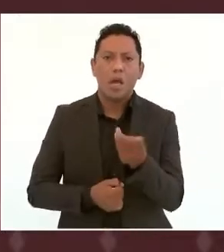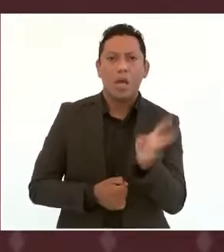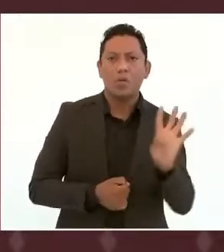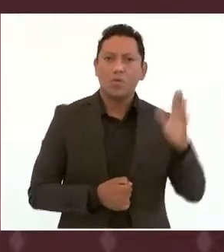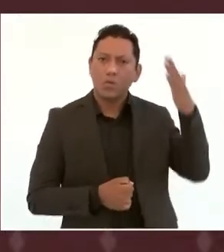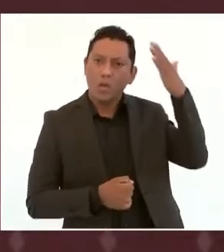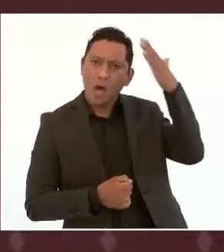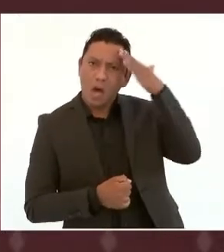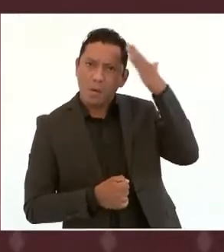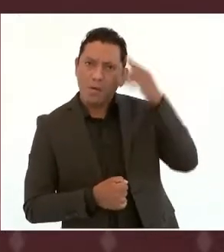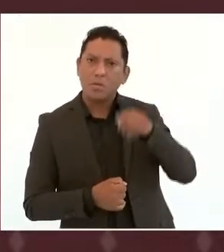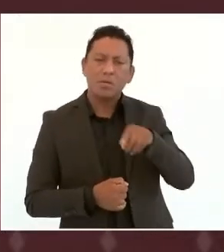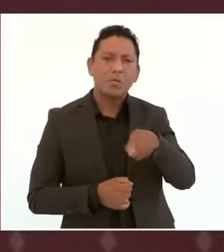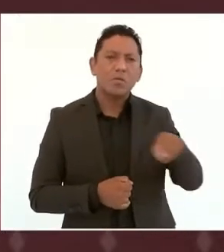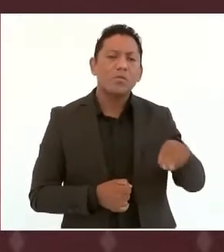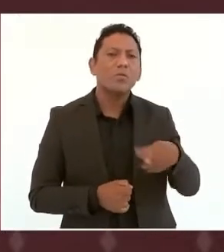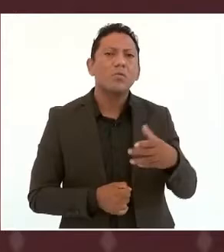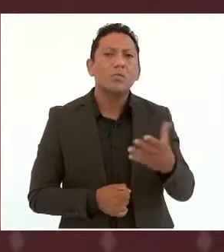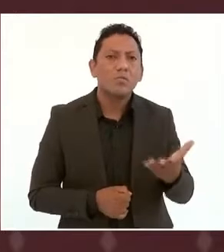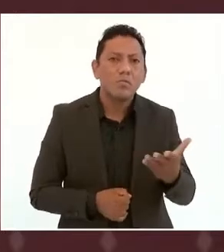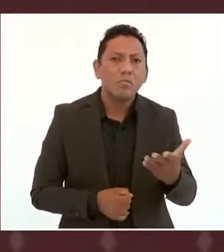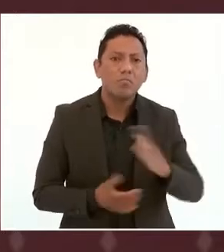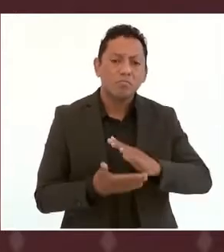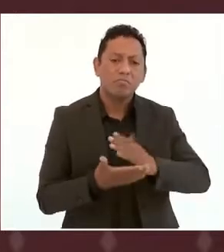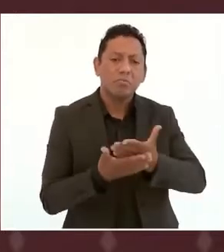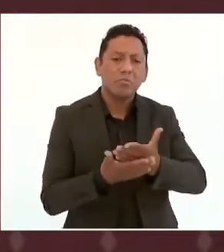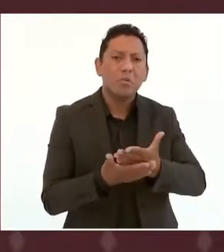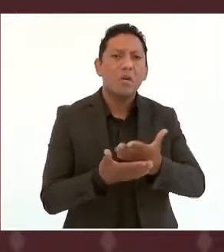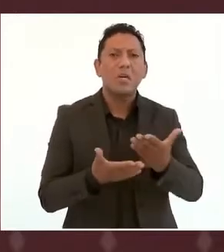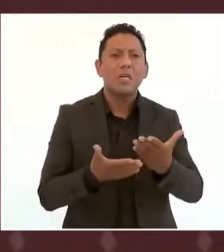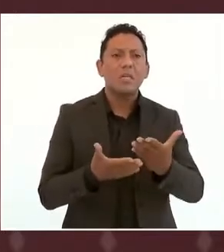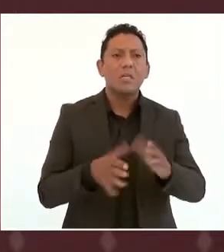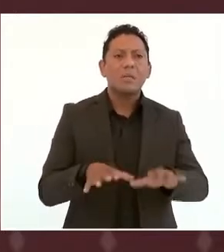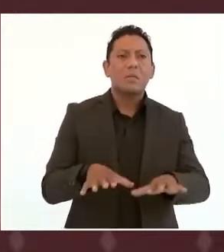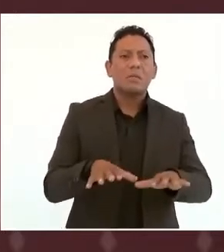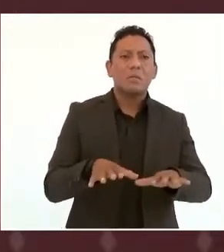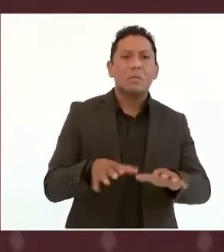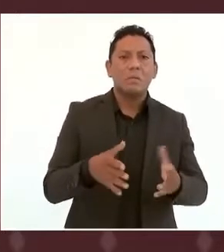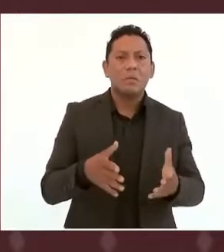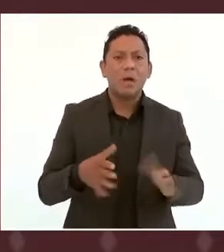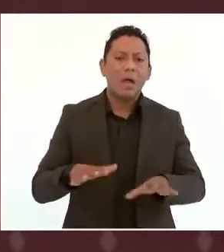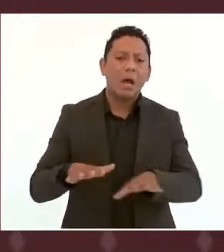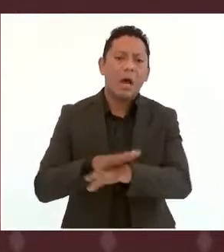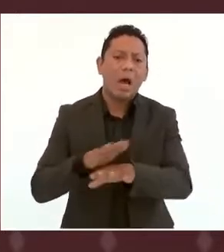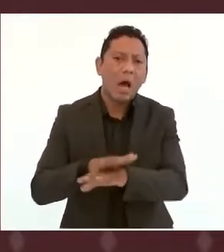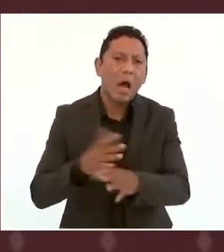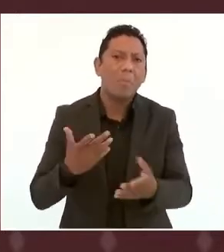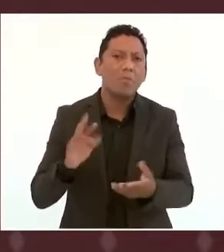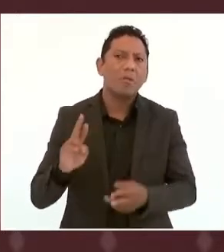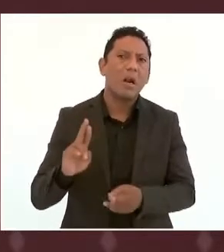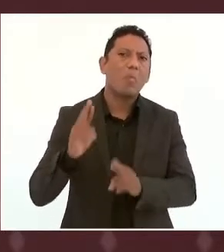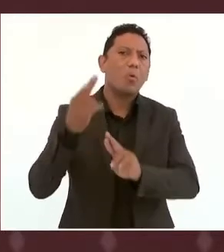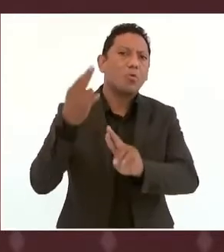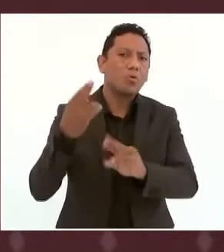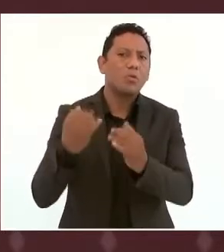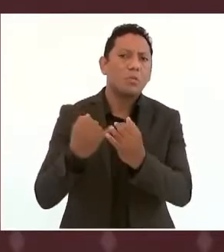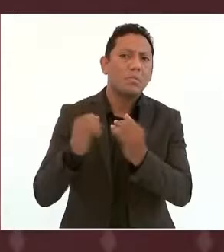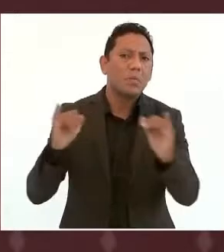no permanecieron al margen durante la independencia, la reforma y la revolución